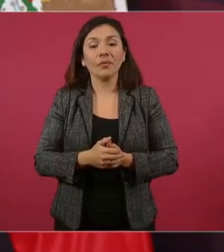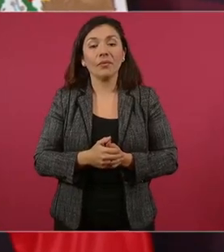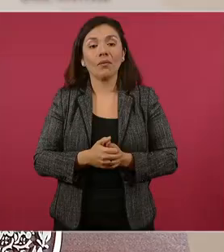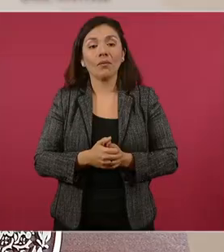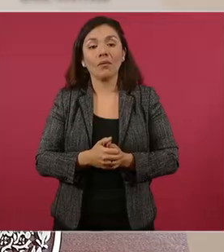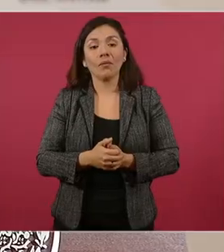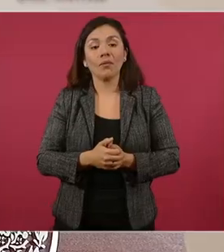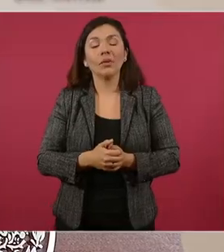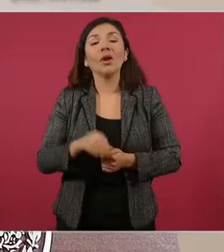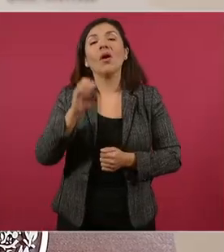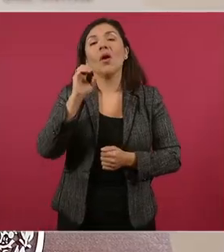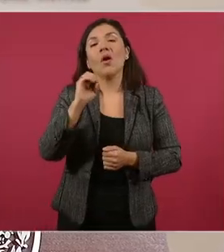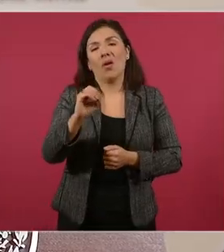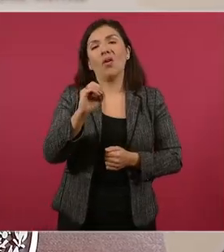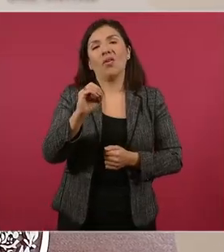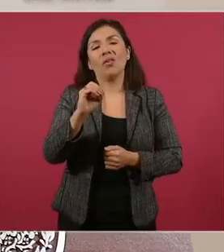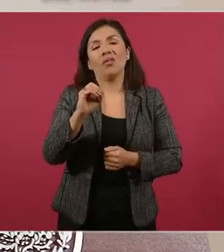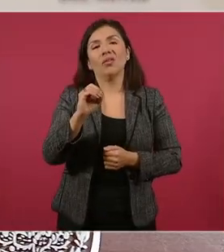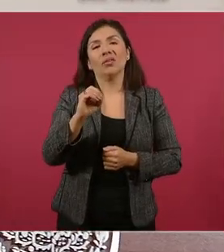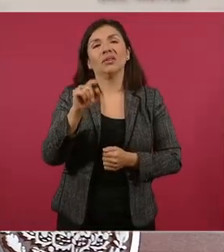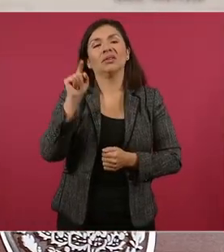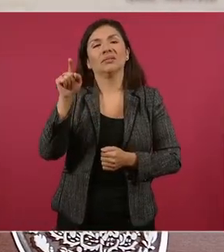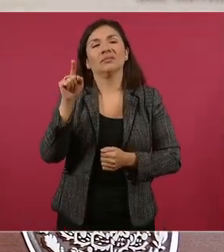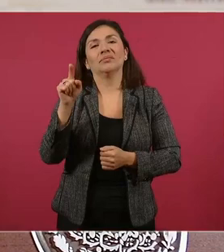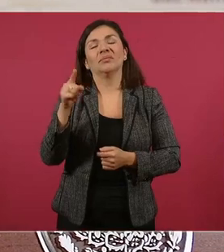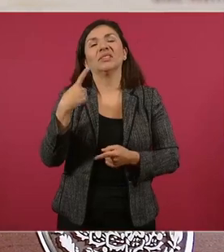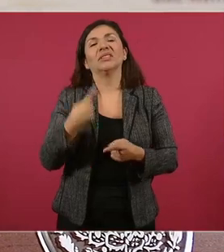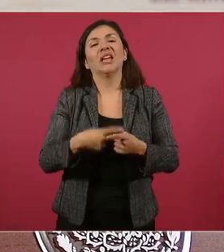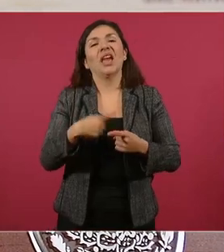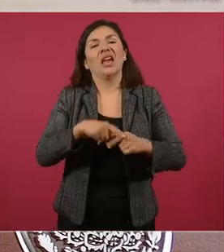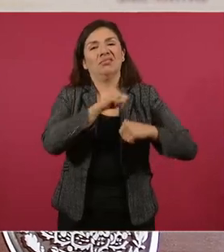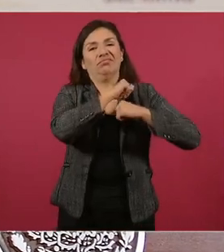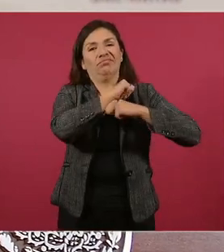lo dijo el padre de nuestra patria